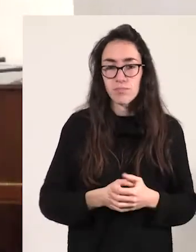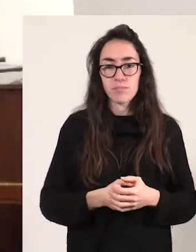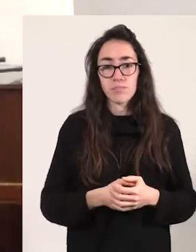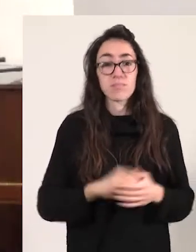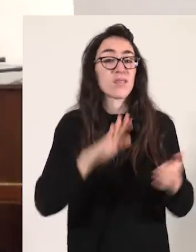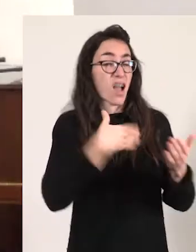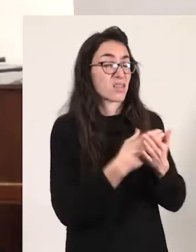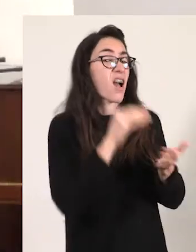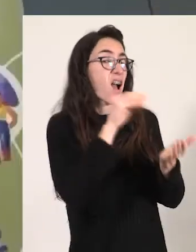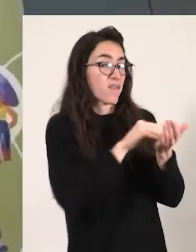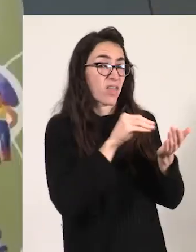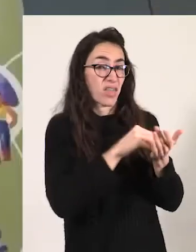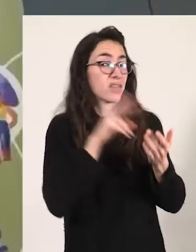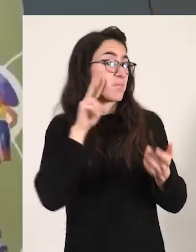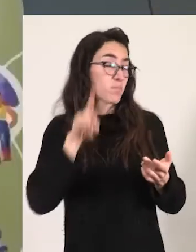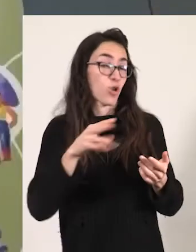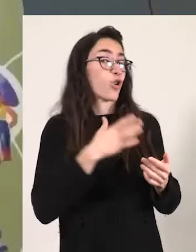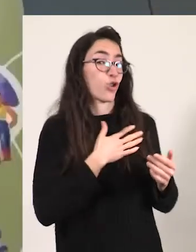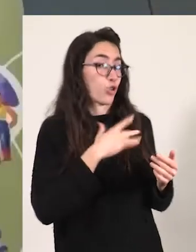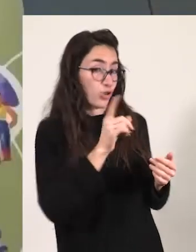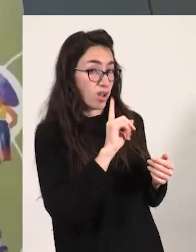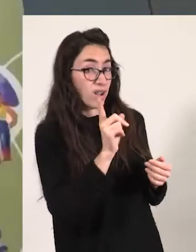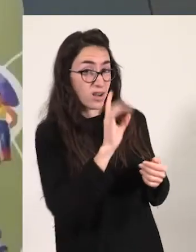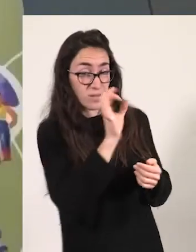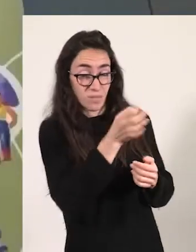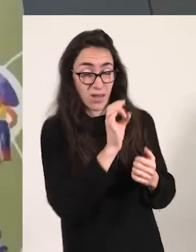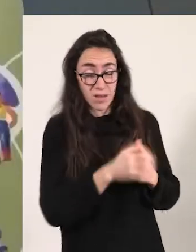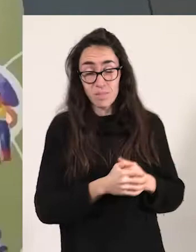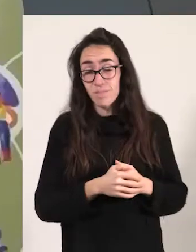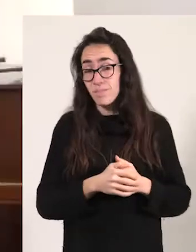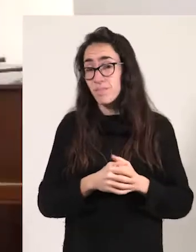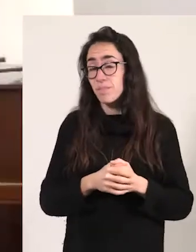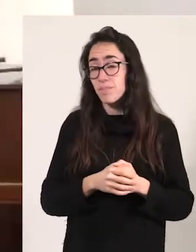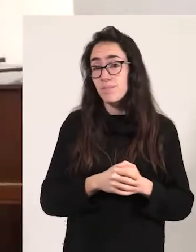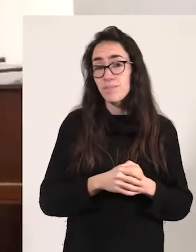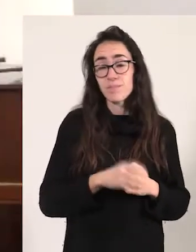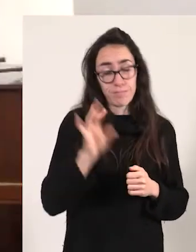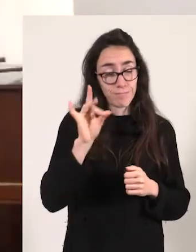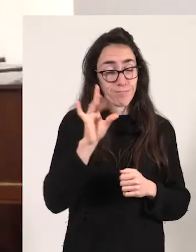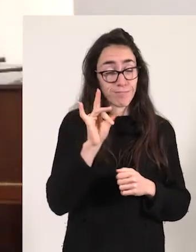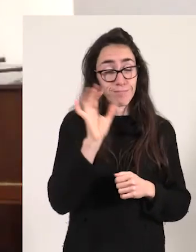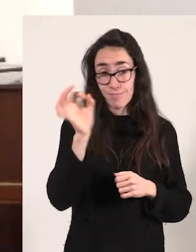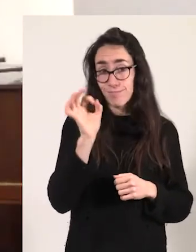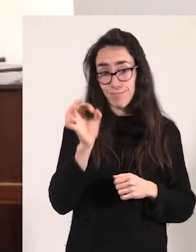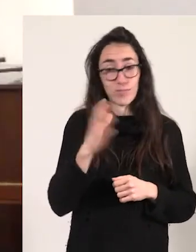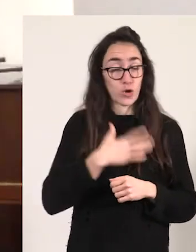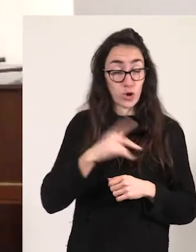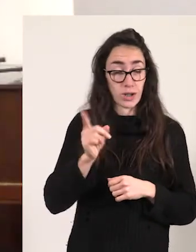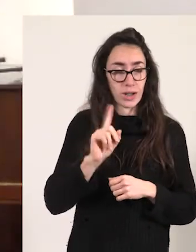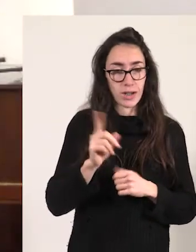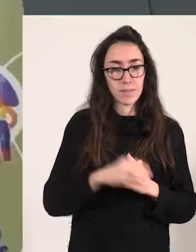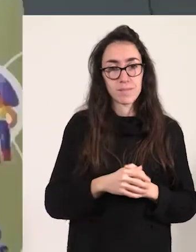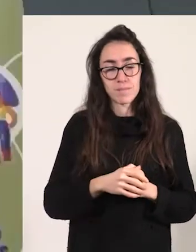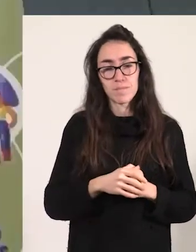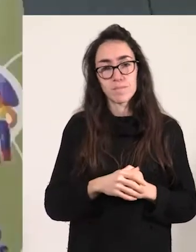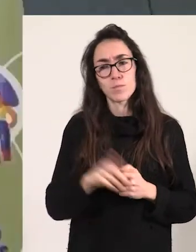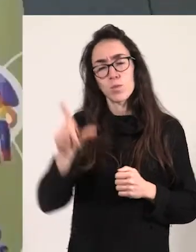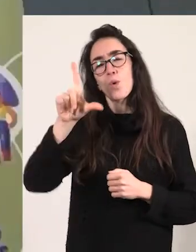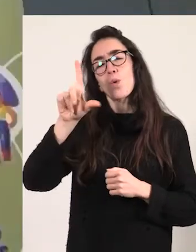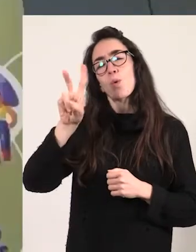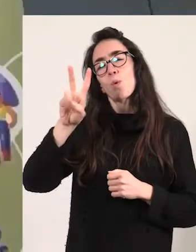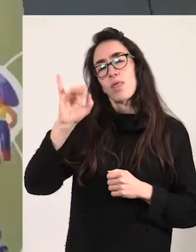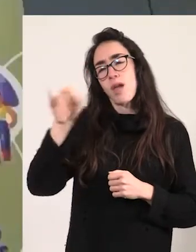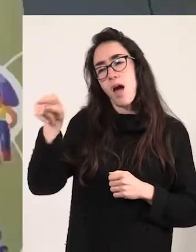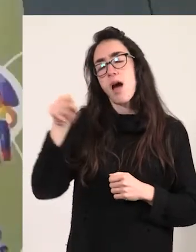ver. Bueno, no, y a veces no quieren ver. Y también, también, también, Son también. incapaces y a veces no quieren ver. Sobre todo, de